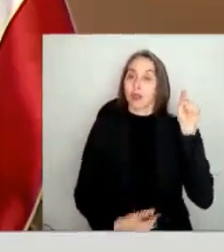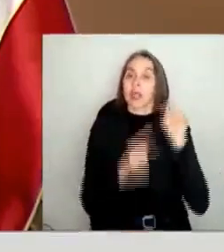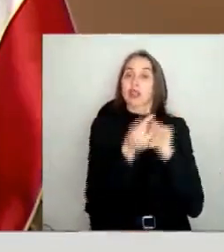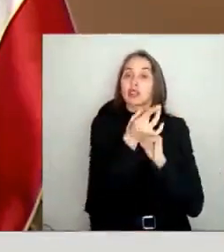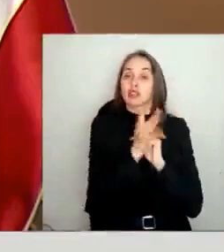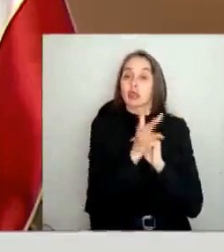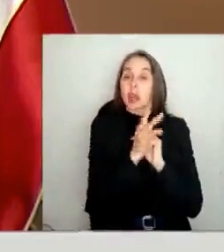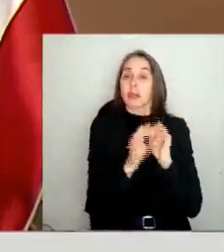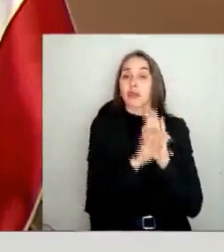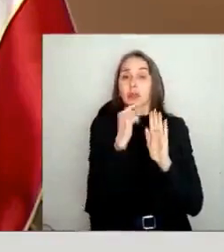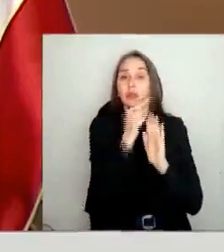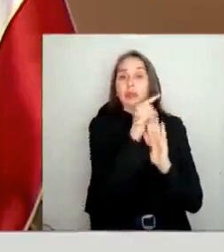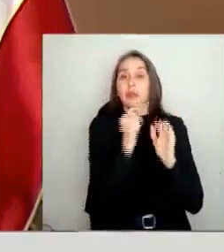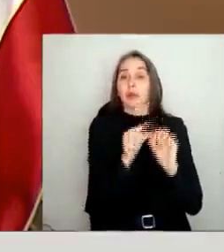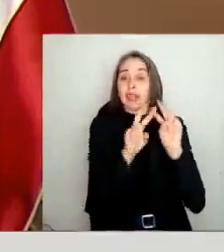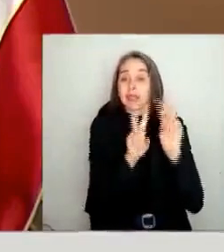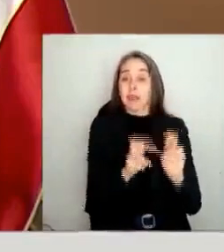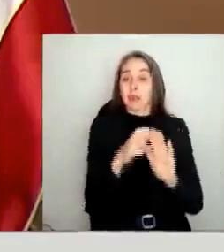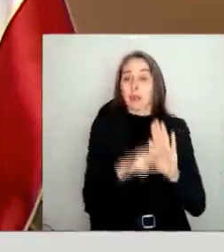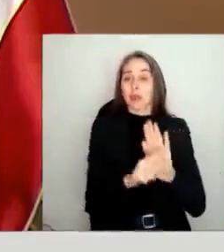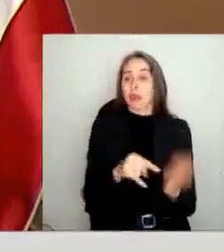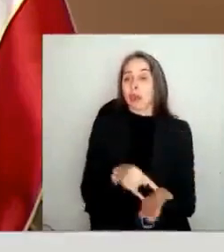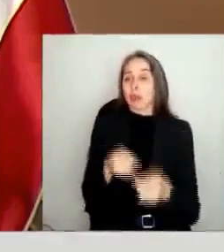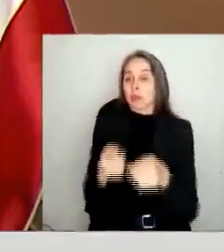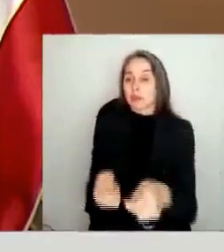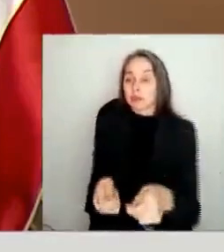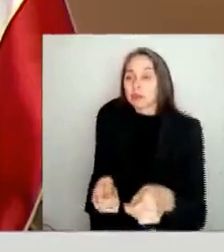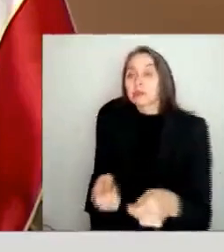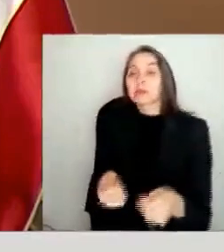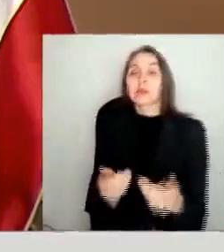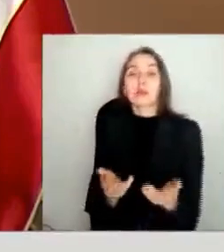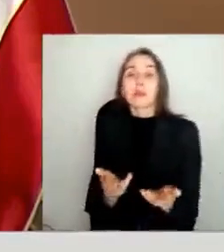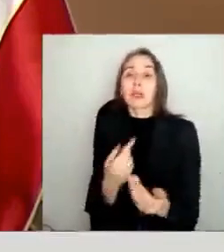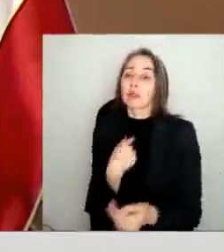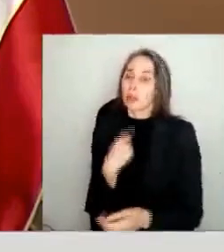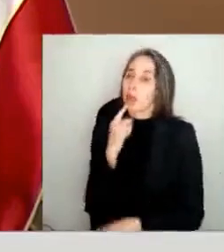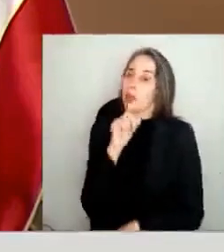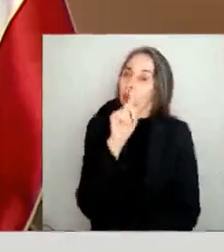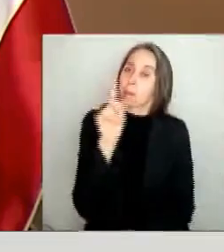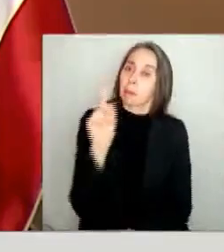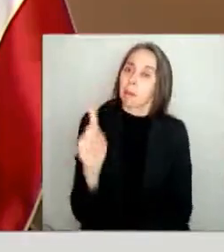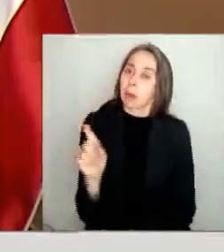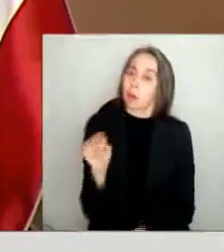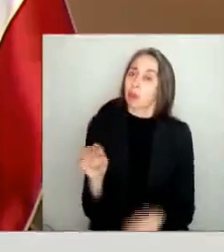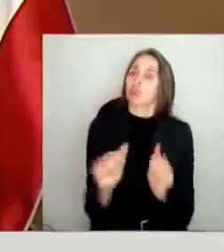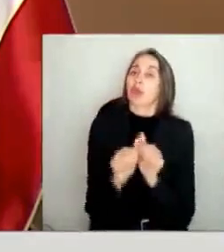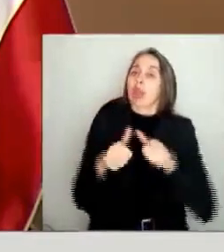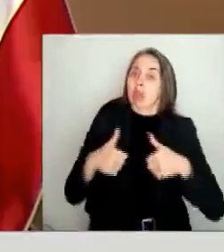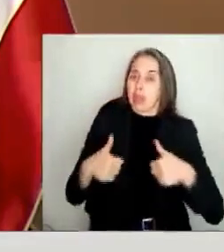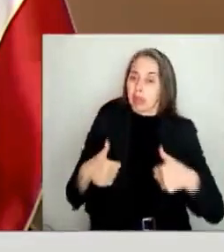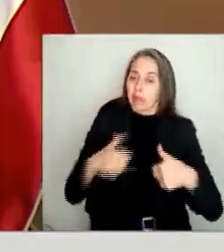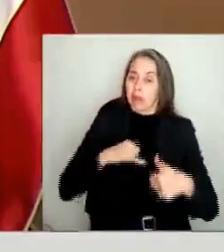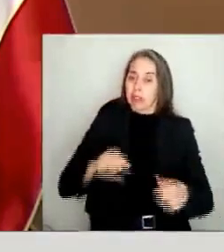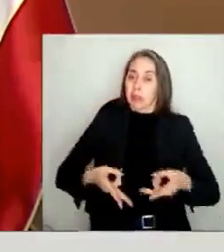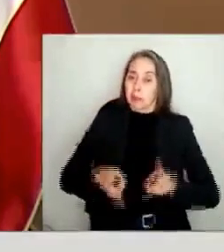presidente entonces eh eh como pregunta esta esta mesa esta cámara va a seguir permitiendo que a